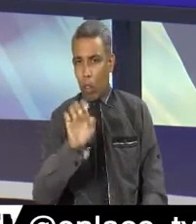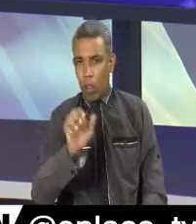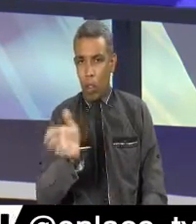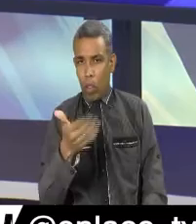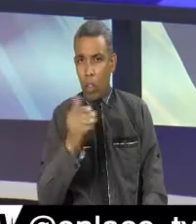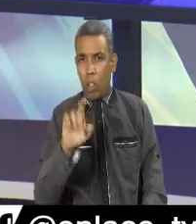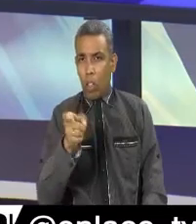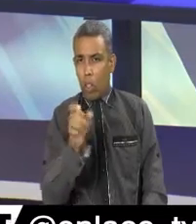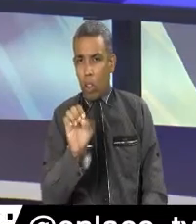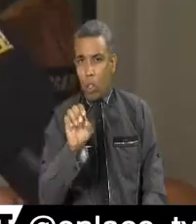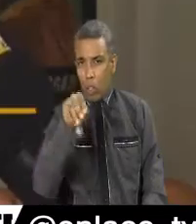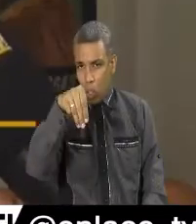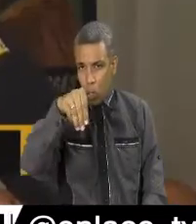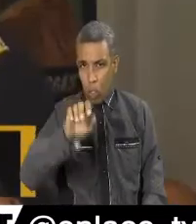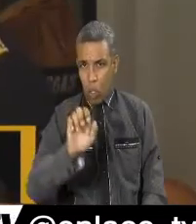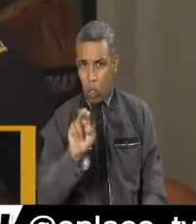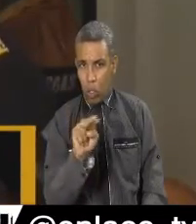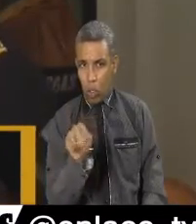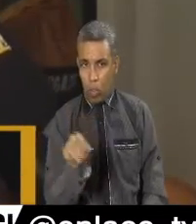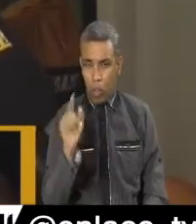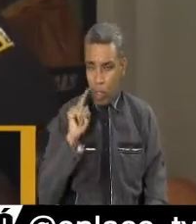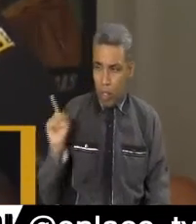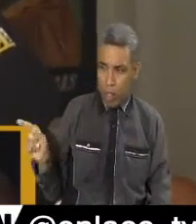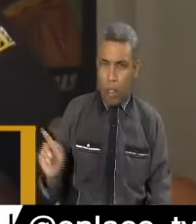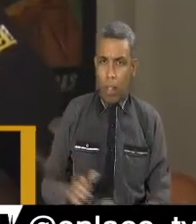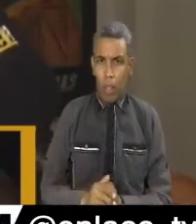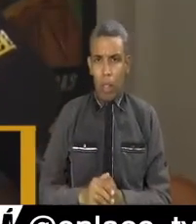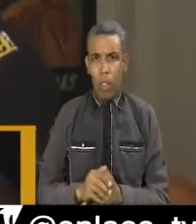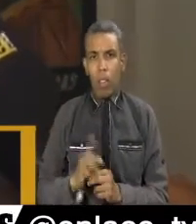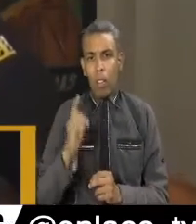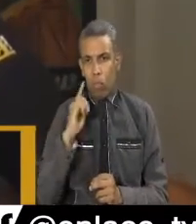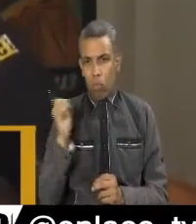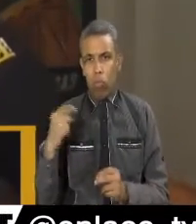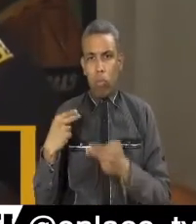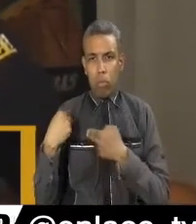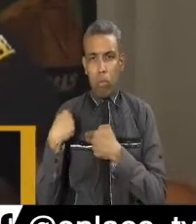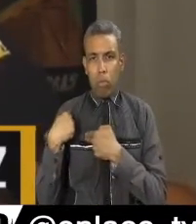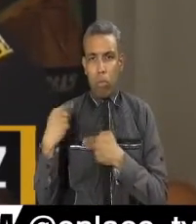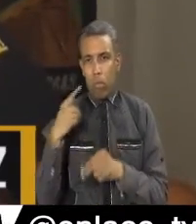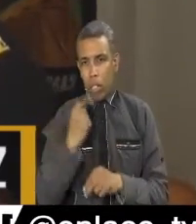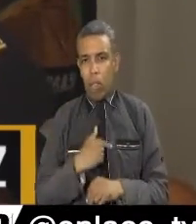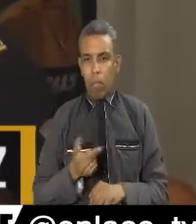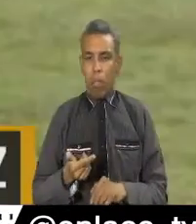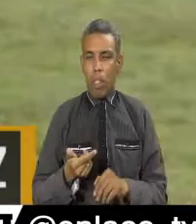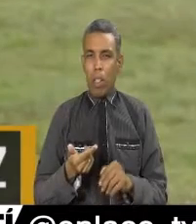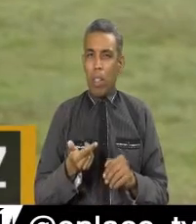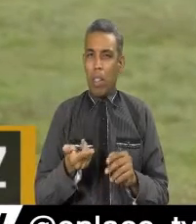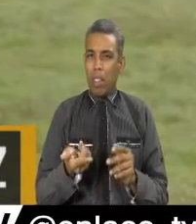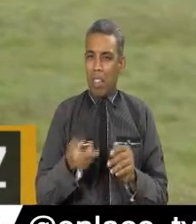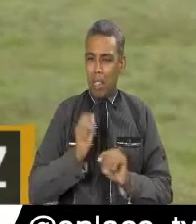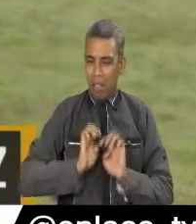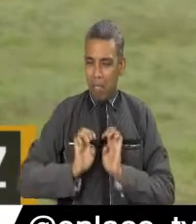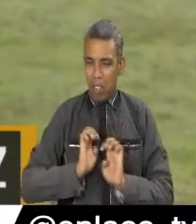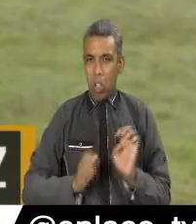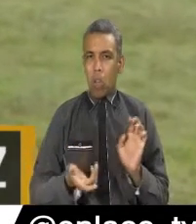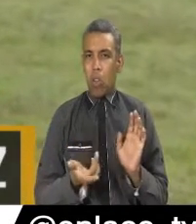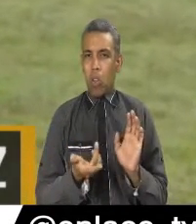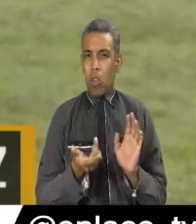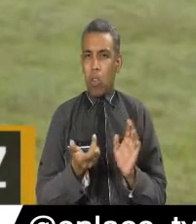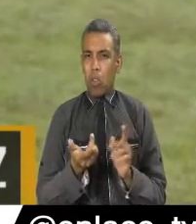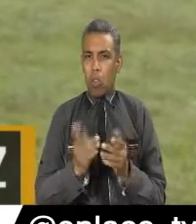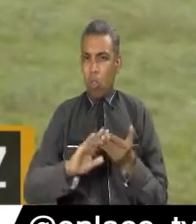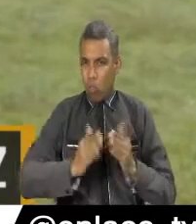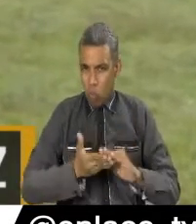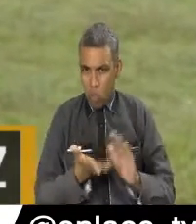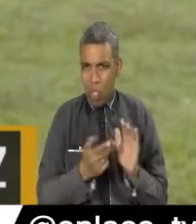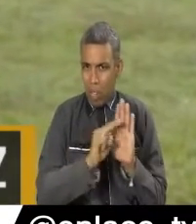paz. Jorge Gómez Lizarazo, ex defensor del pueblo regional Magdalena Medio, en diálogo con Enlace Noticias, habló sobre cómo afecta la tenencia de la